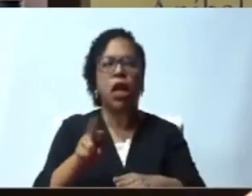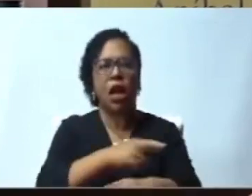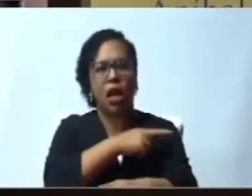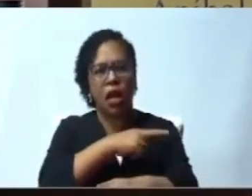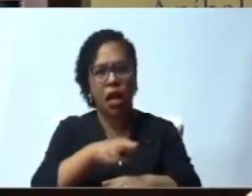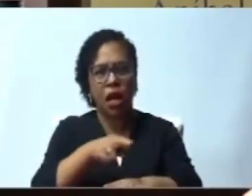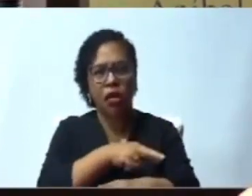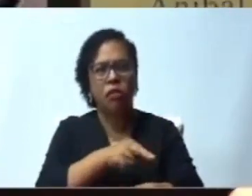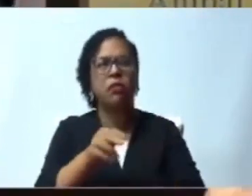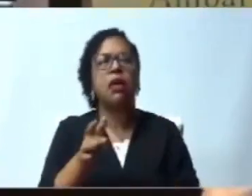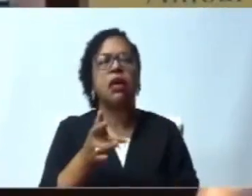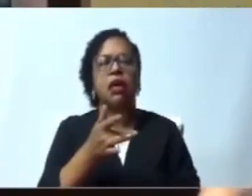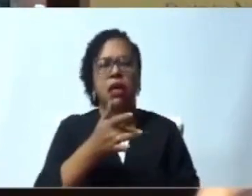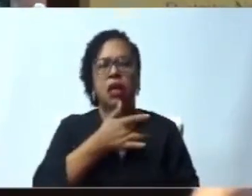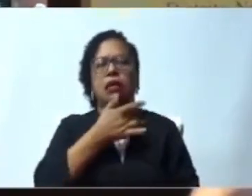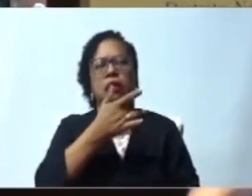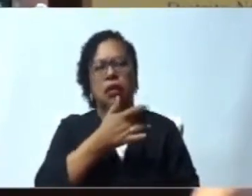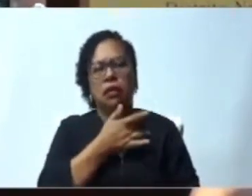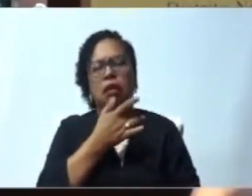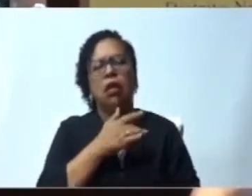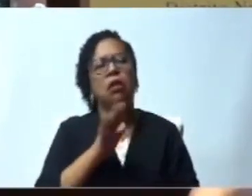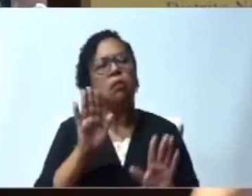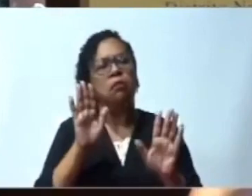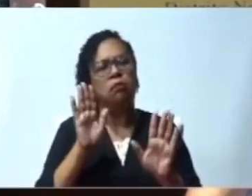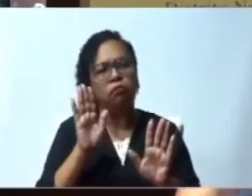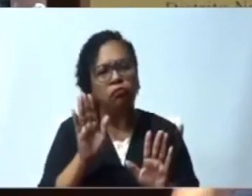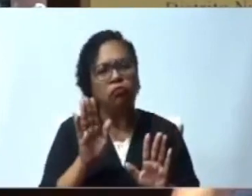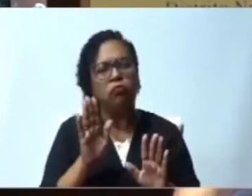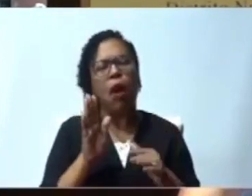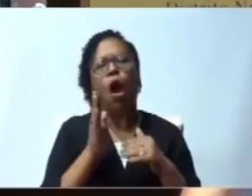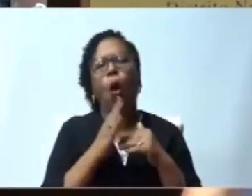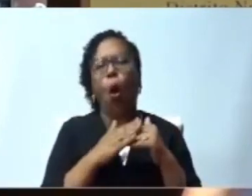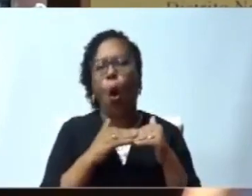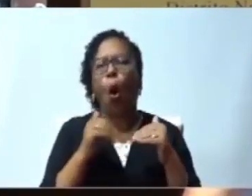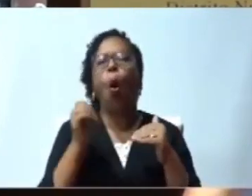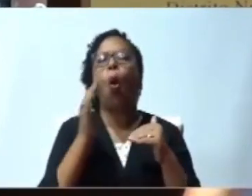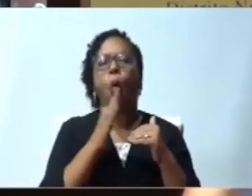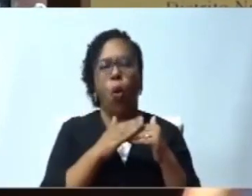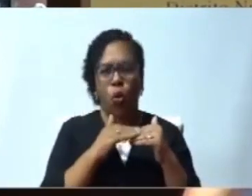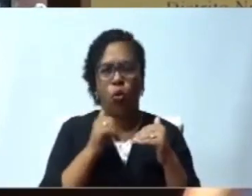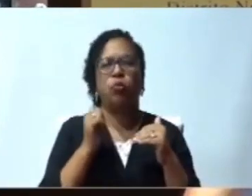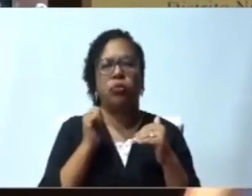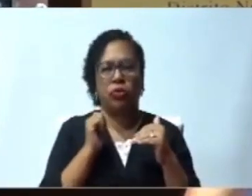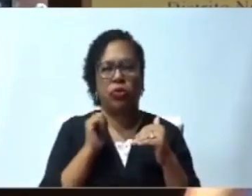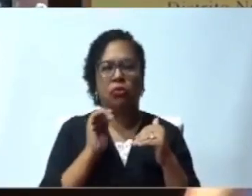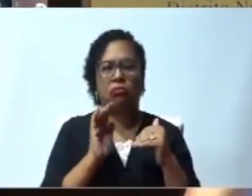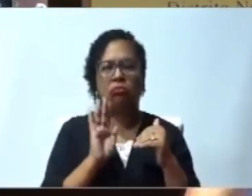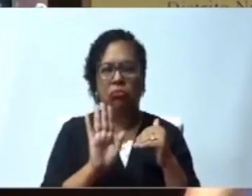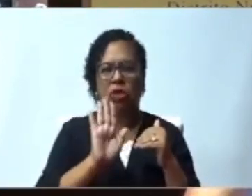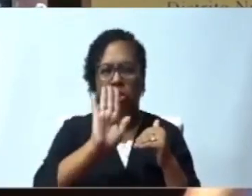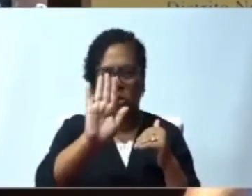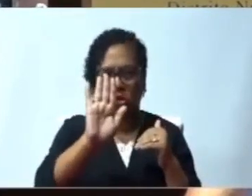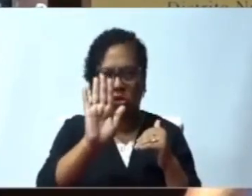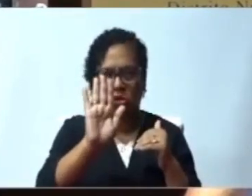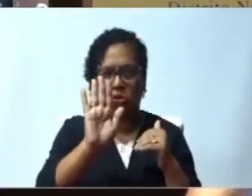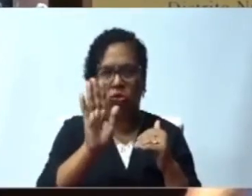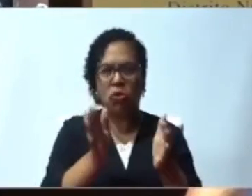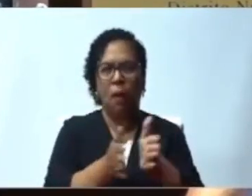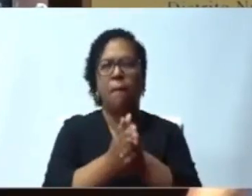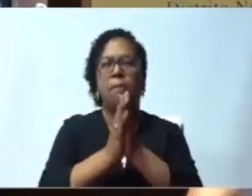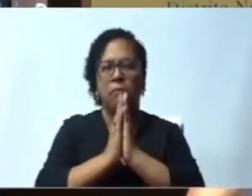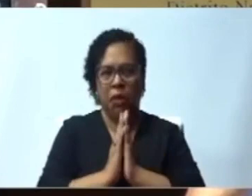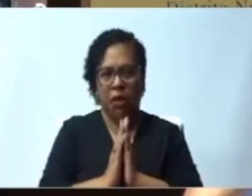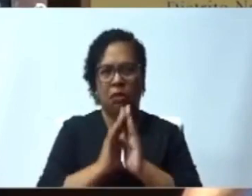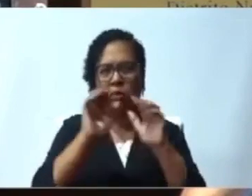acomodada, se adecúen estas situaciones que él está presentando en su